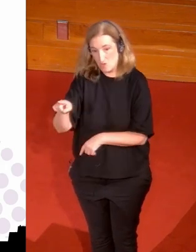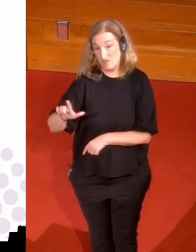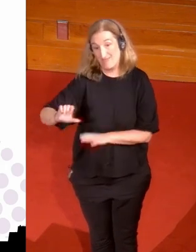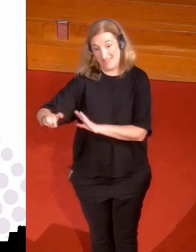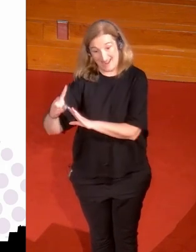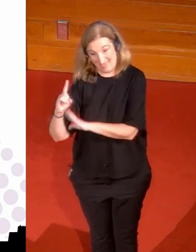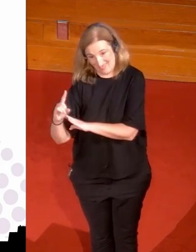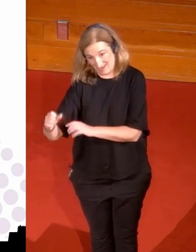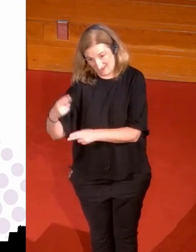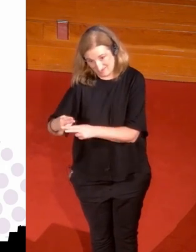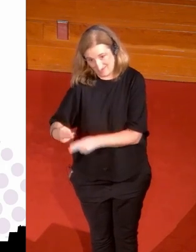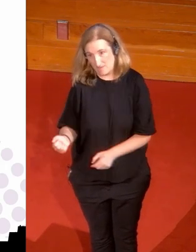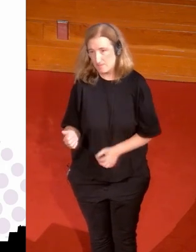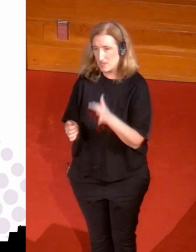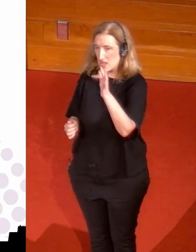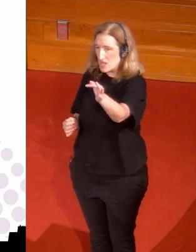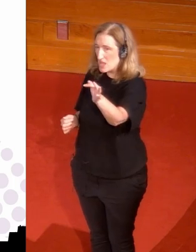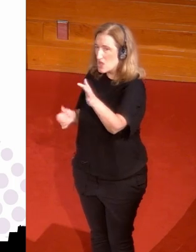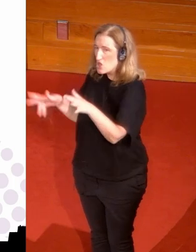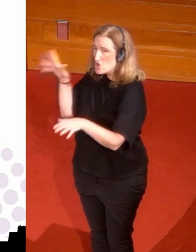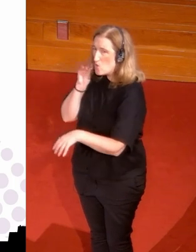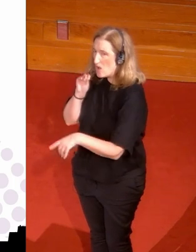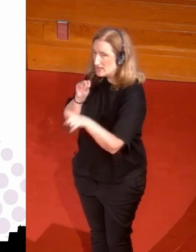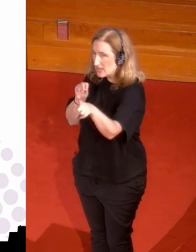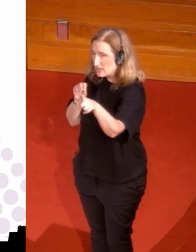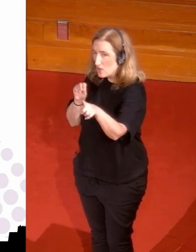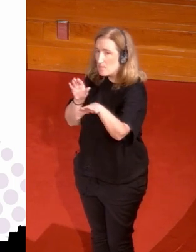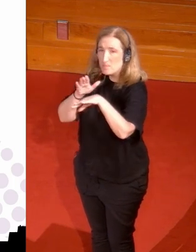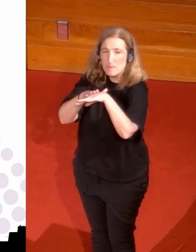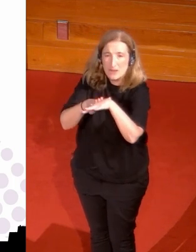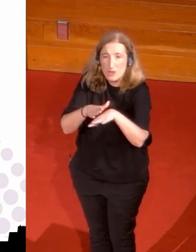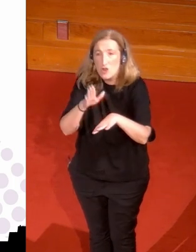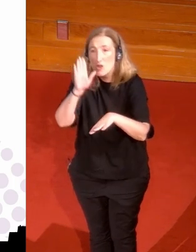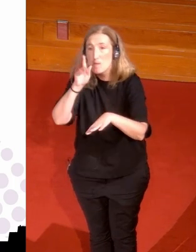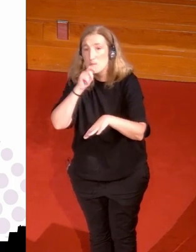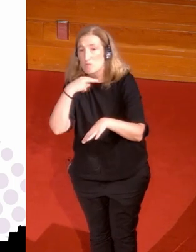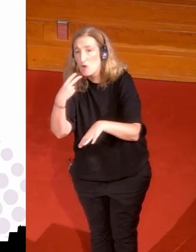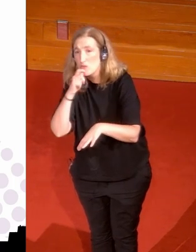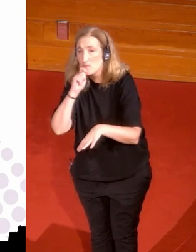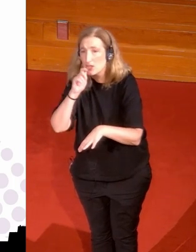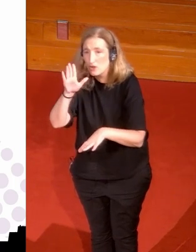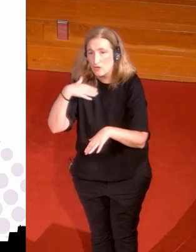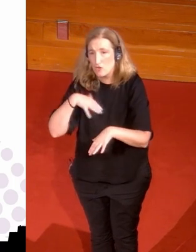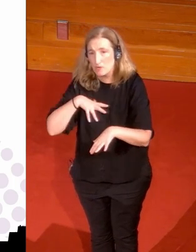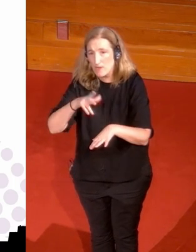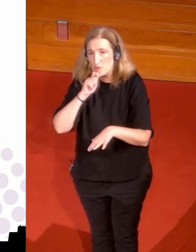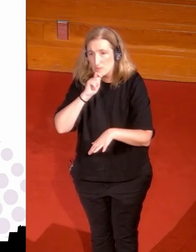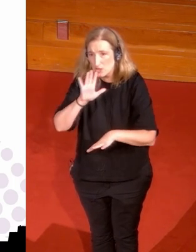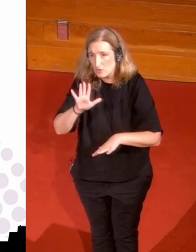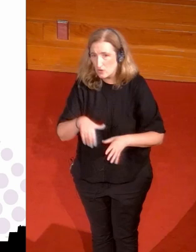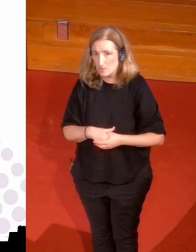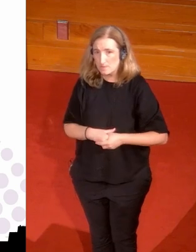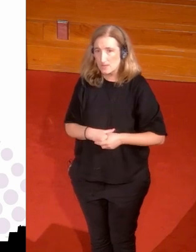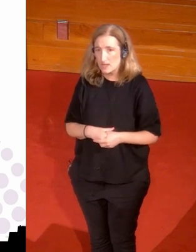la extrema derecha no logro entender ahí eh le importa pedir la palabra le importa pedir la palabra